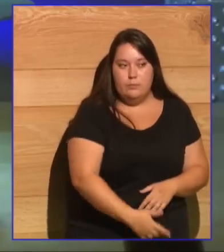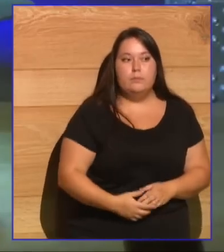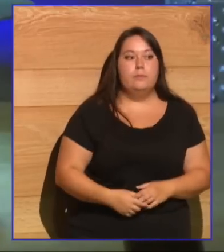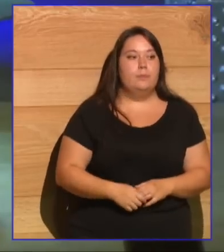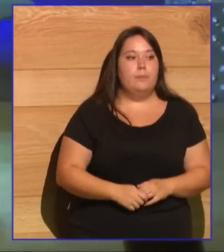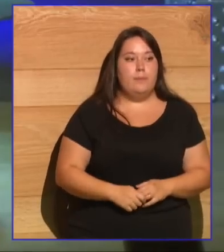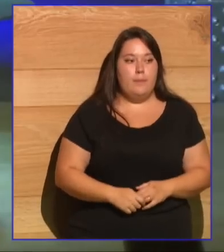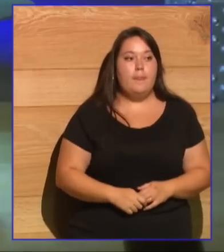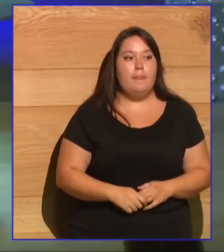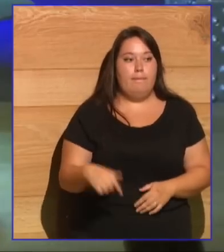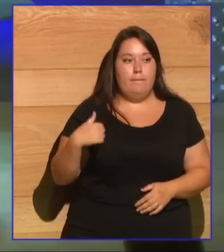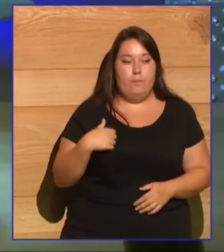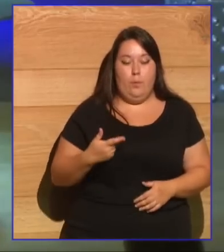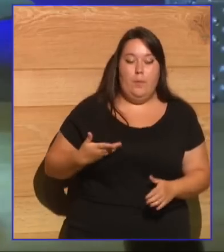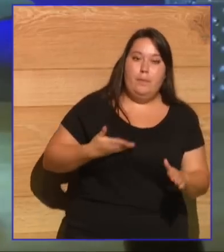dice